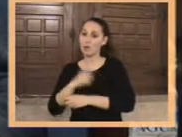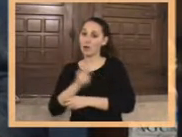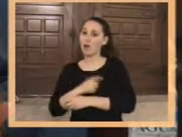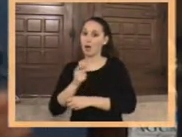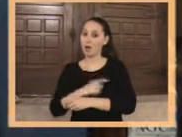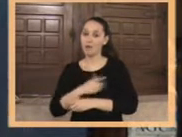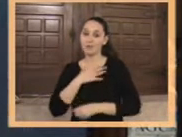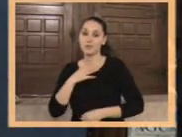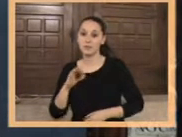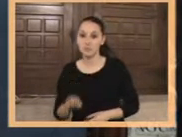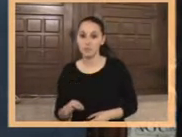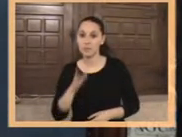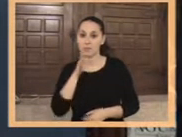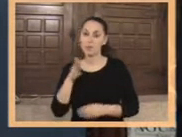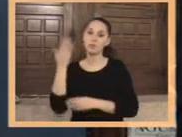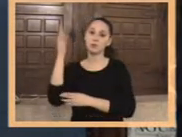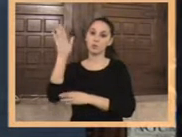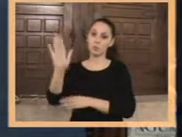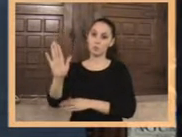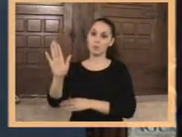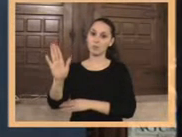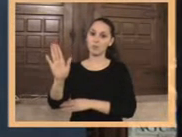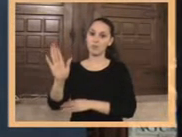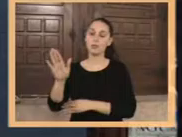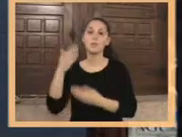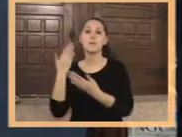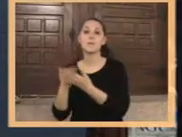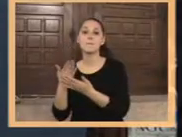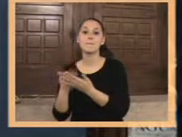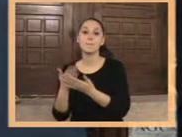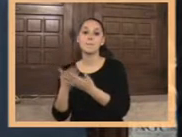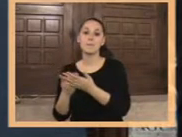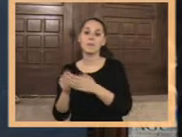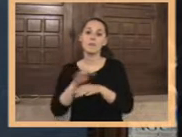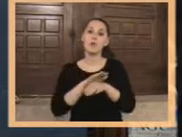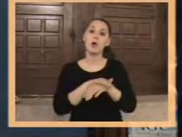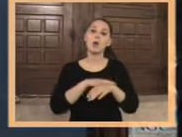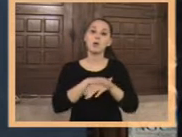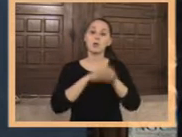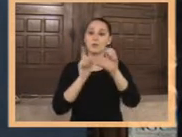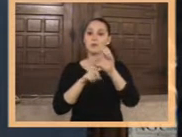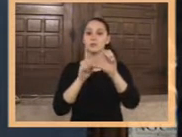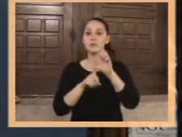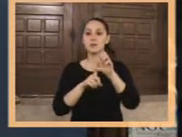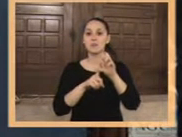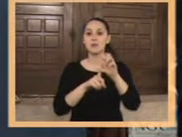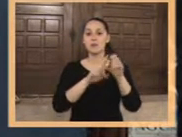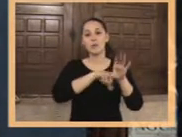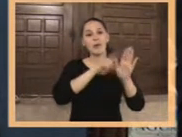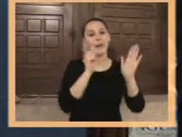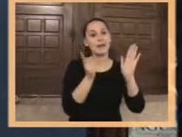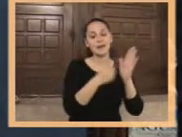lógicamente, instar a la Junta de Extremadura a que retire ese apartado 2 del artículo 13 del anteproyecto de ley que usted mencionó antes,